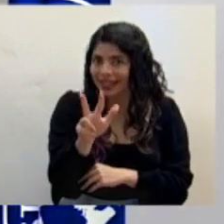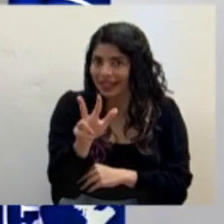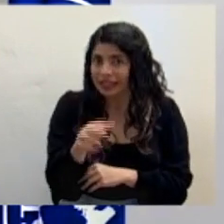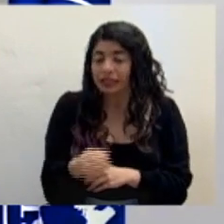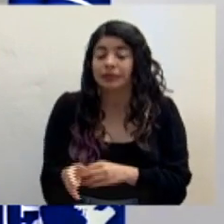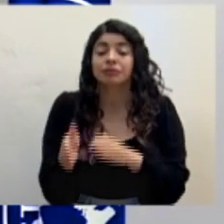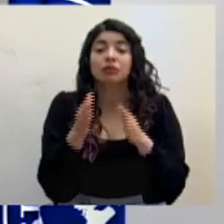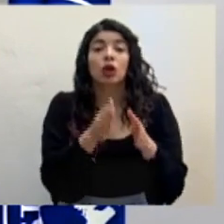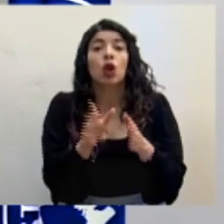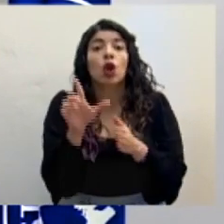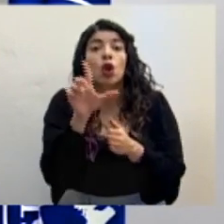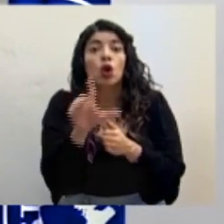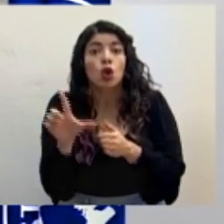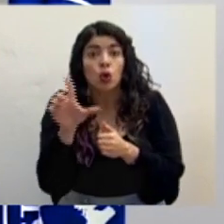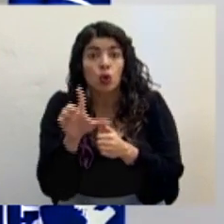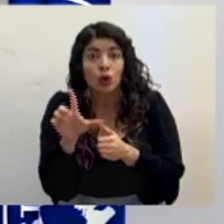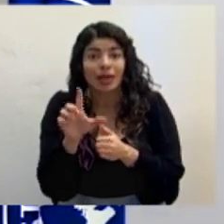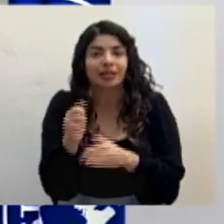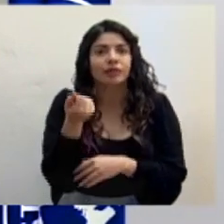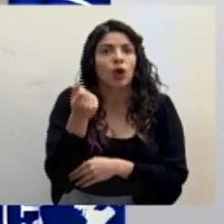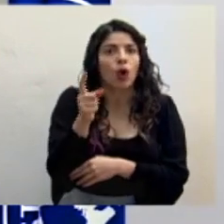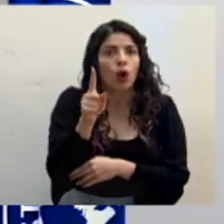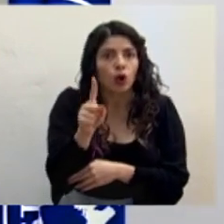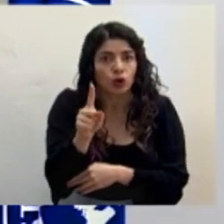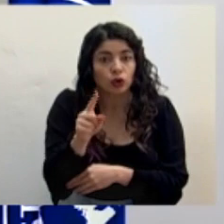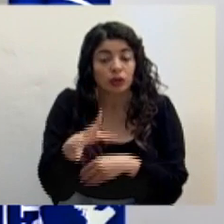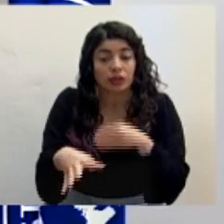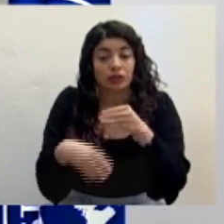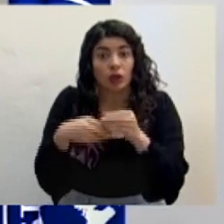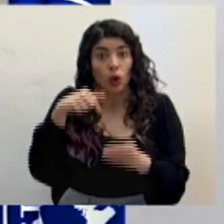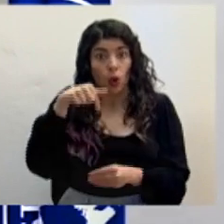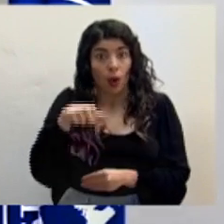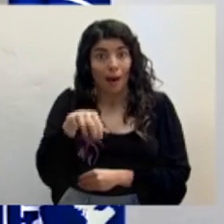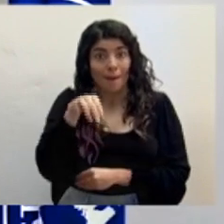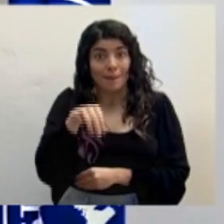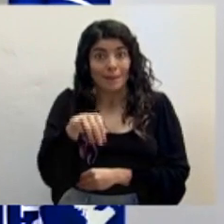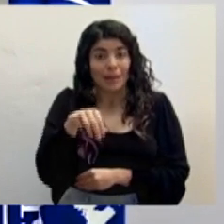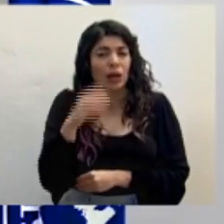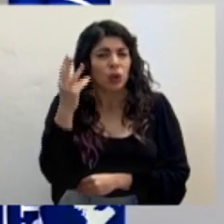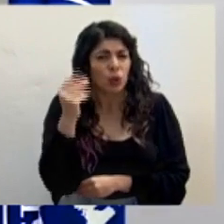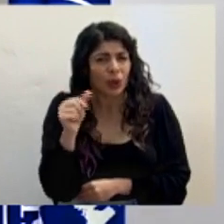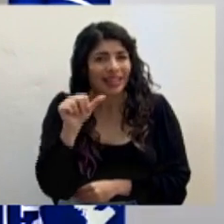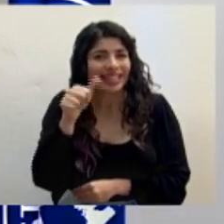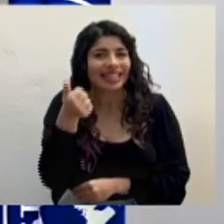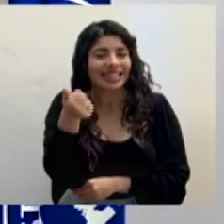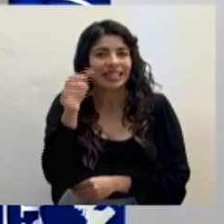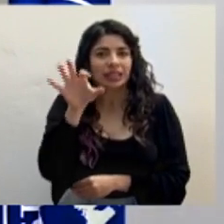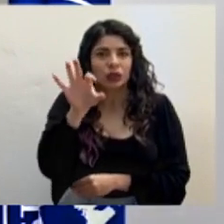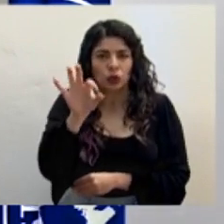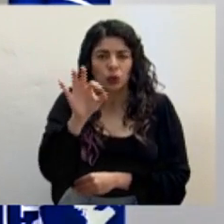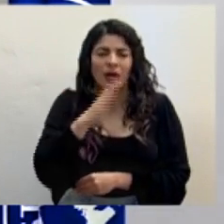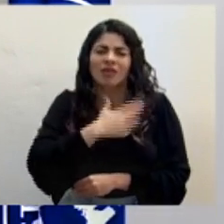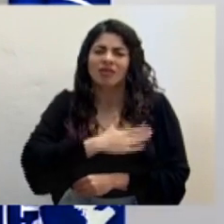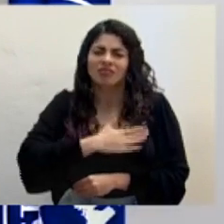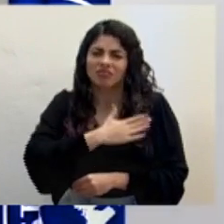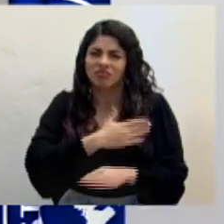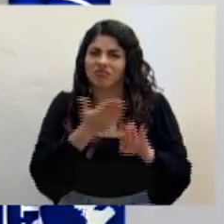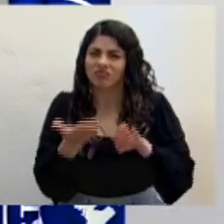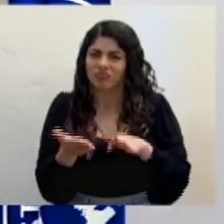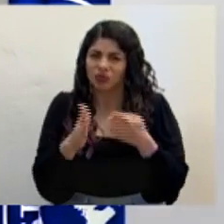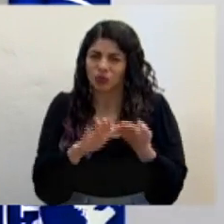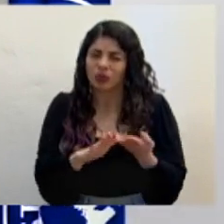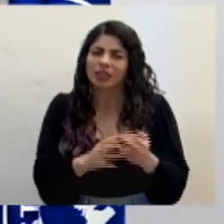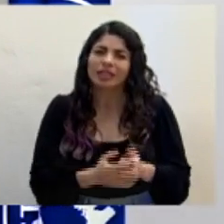el lunes se registraron 11 y para hoy martes se reportan 19 lamentables